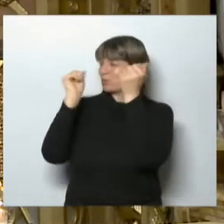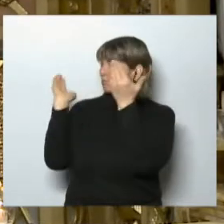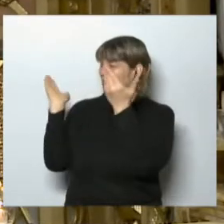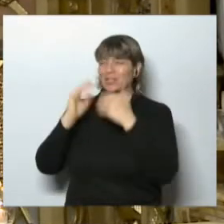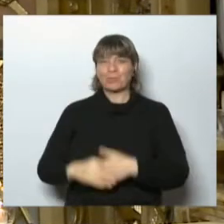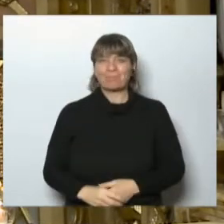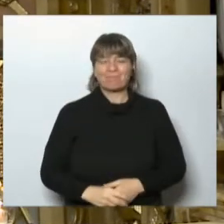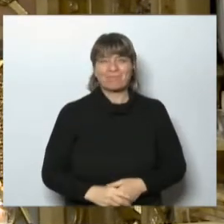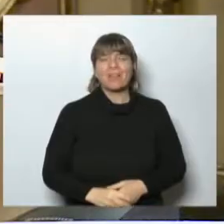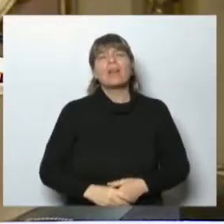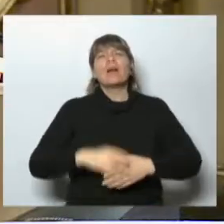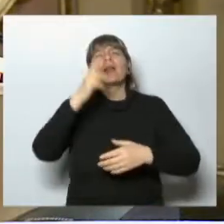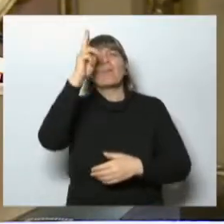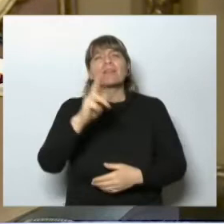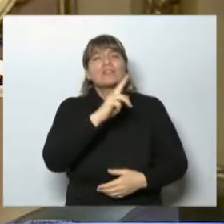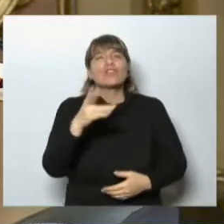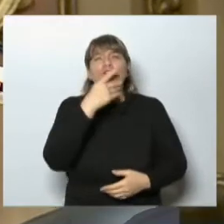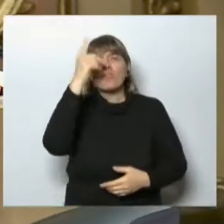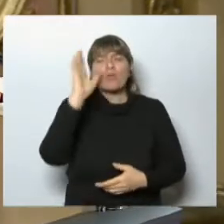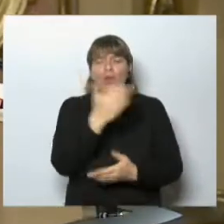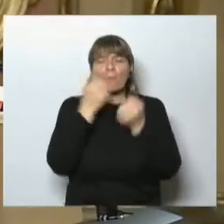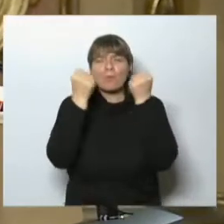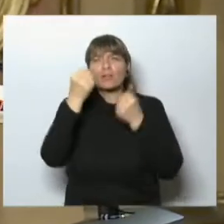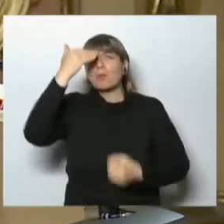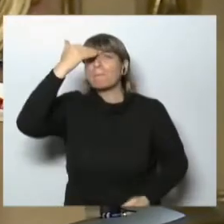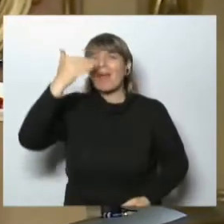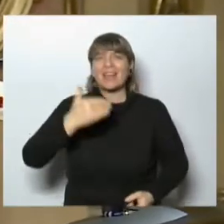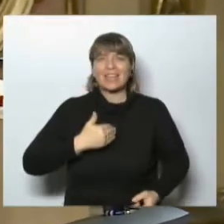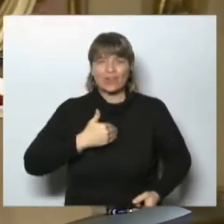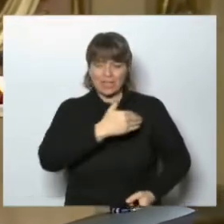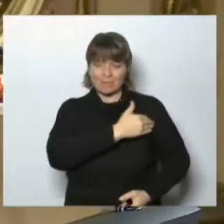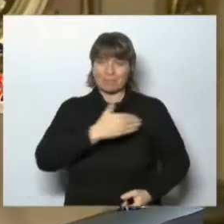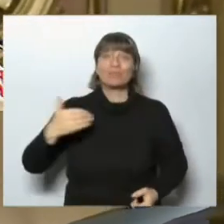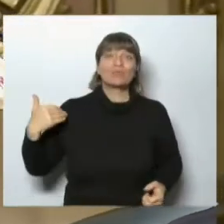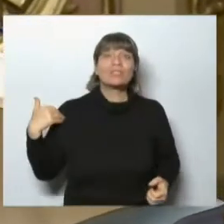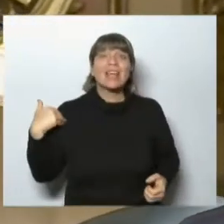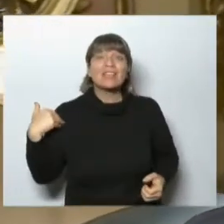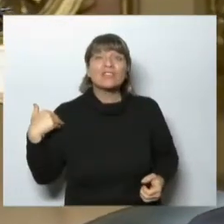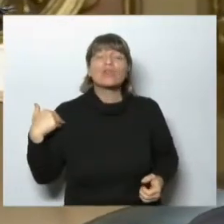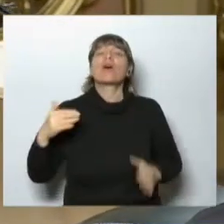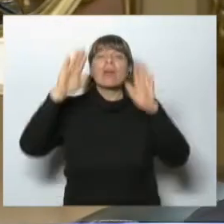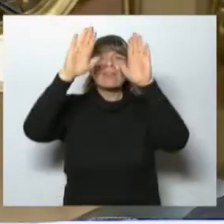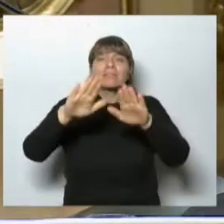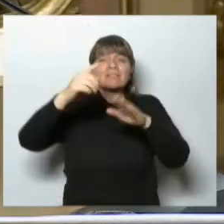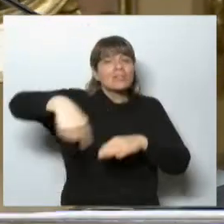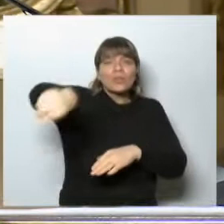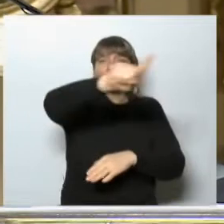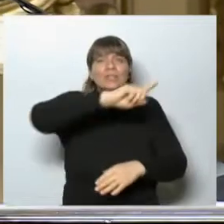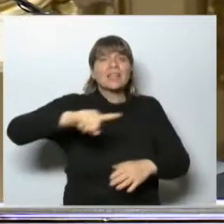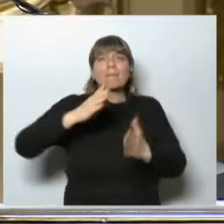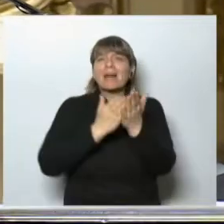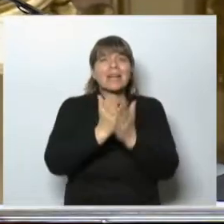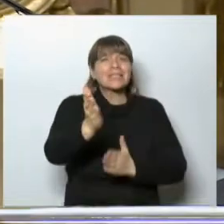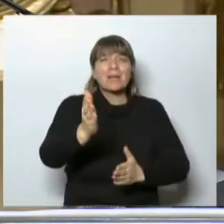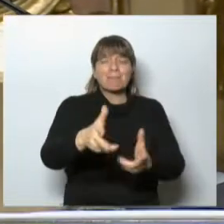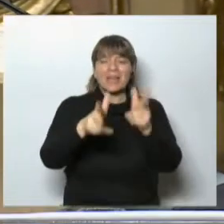ustedes. Que la bendición de Dios Todopoderoso, del Padre y del Hijo y del Espíritu Santo descienda sobre todos